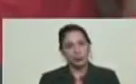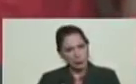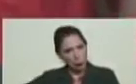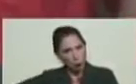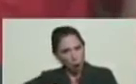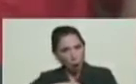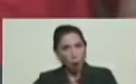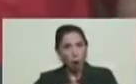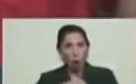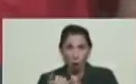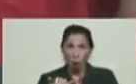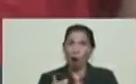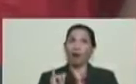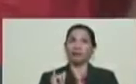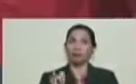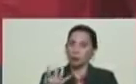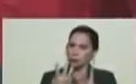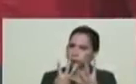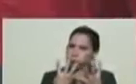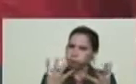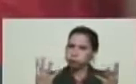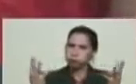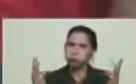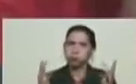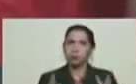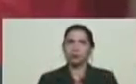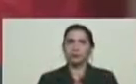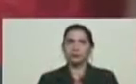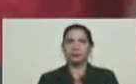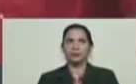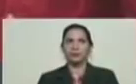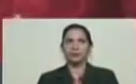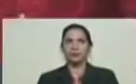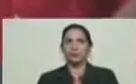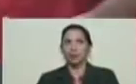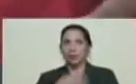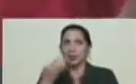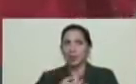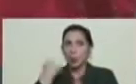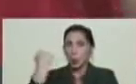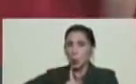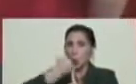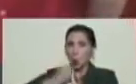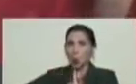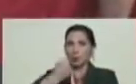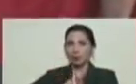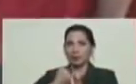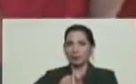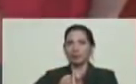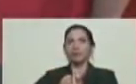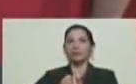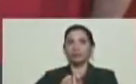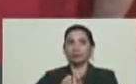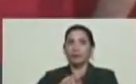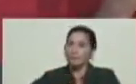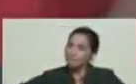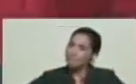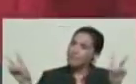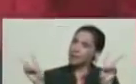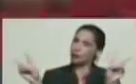aquí en esta tarde de lucha, de batalla y de victoria,